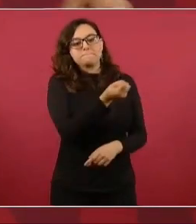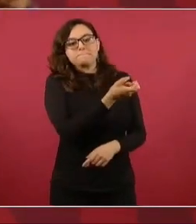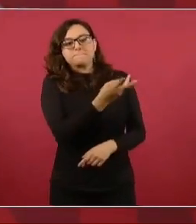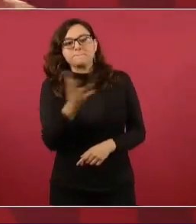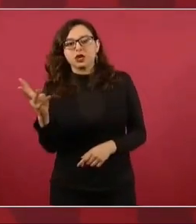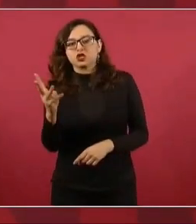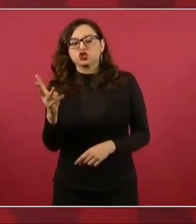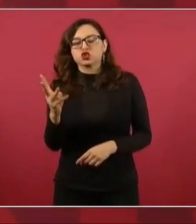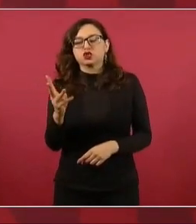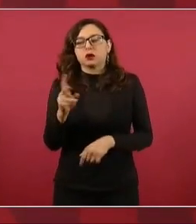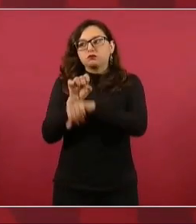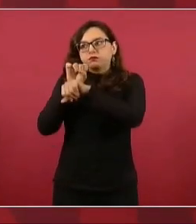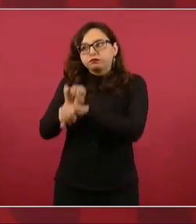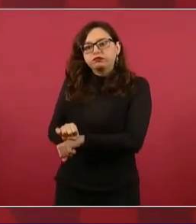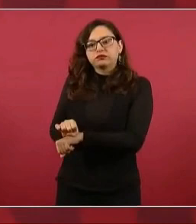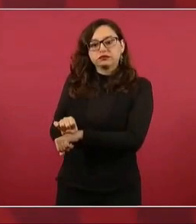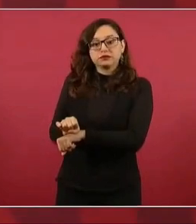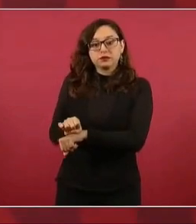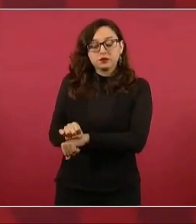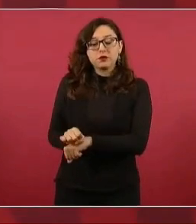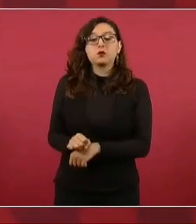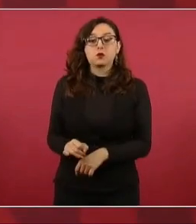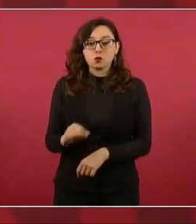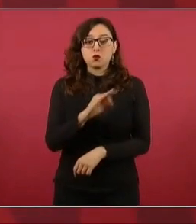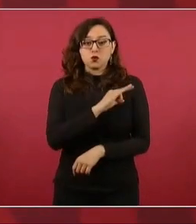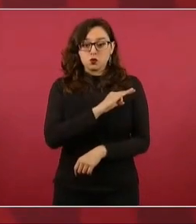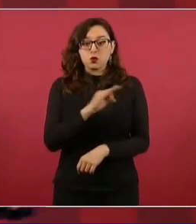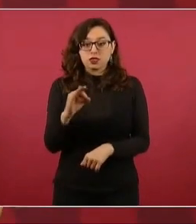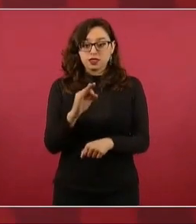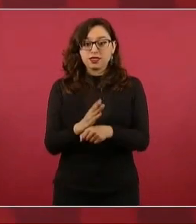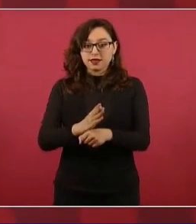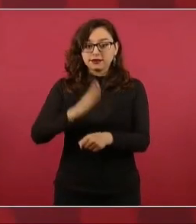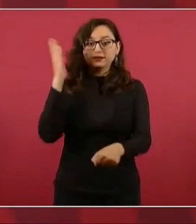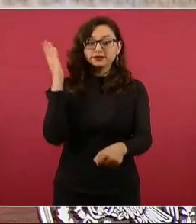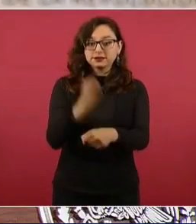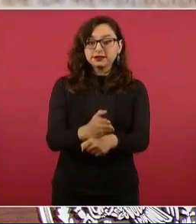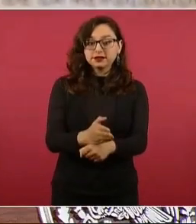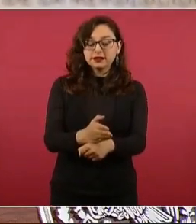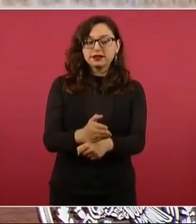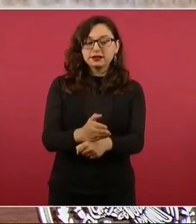hasta de castigar a los peones